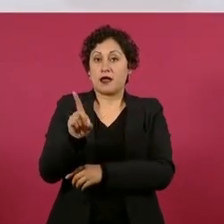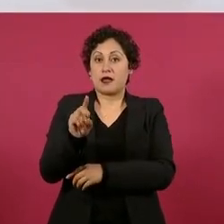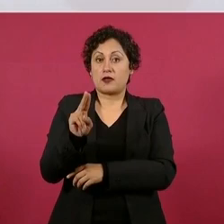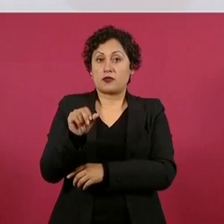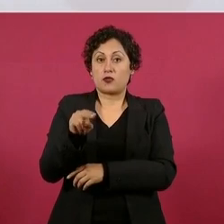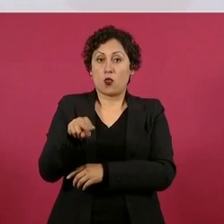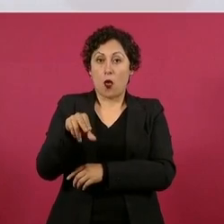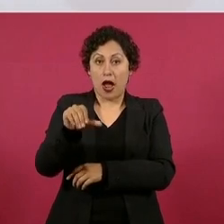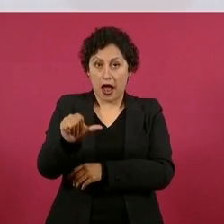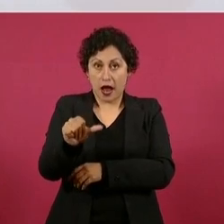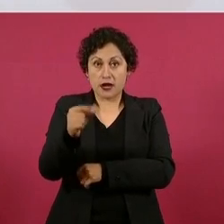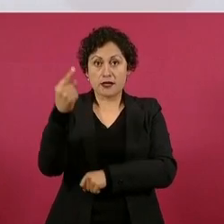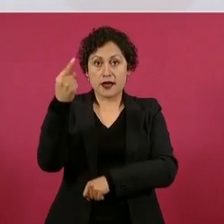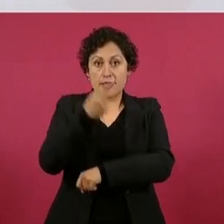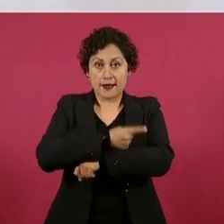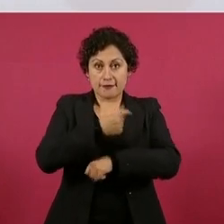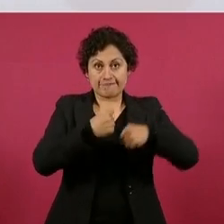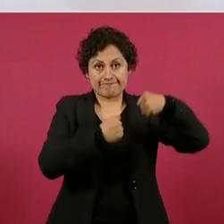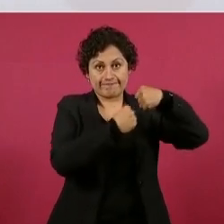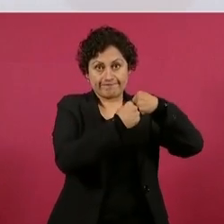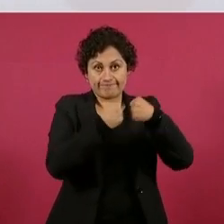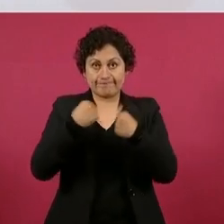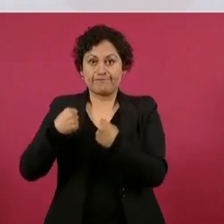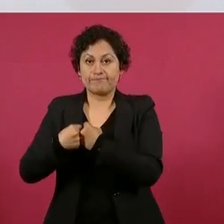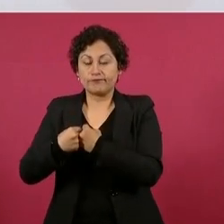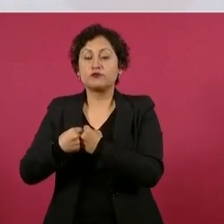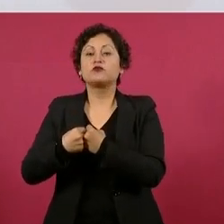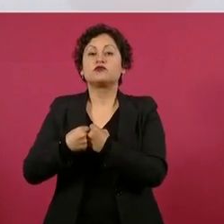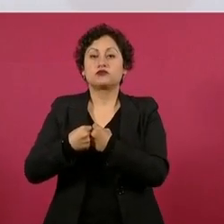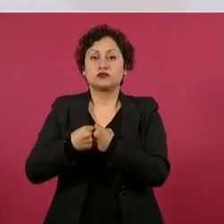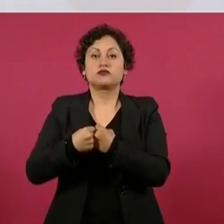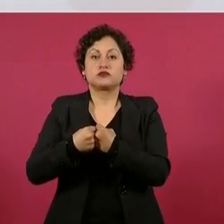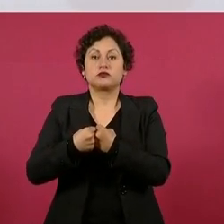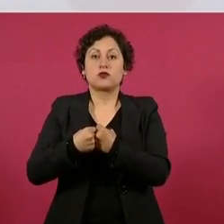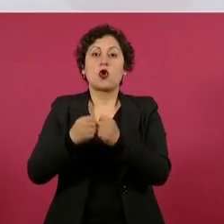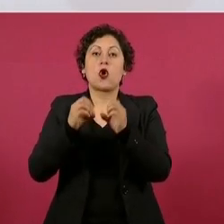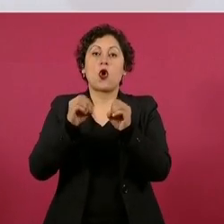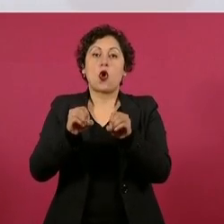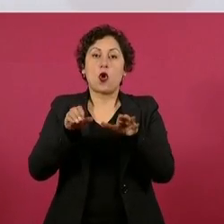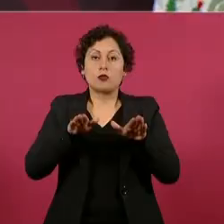tanto terrestres, fronterizas, como de las aduanas